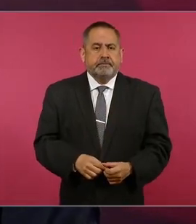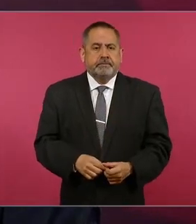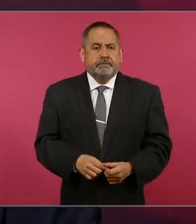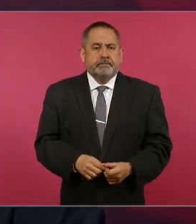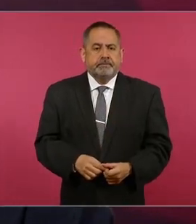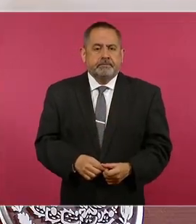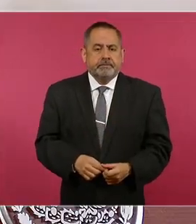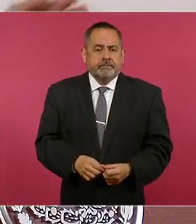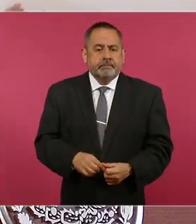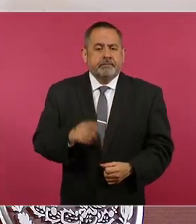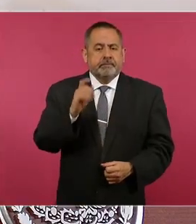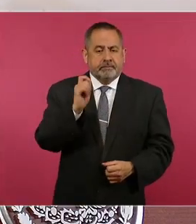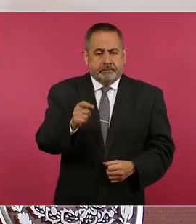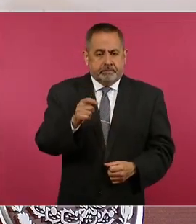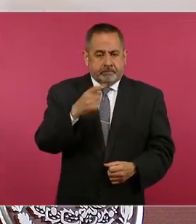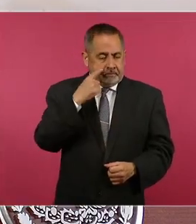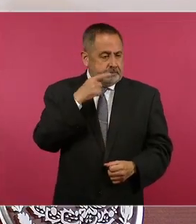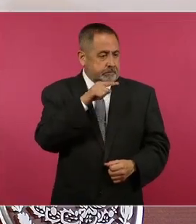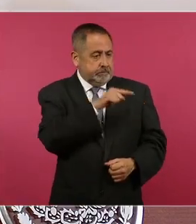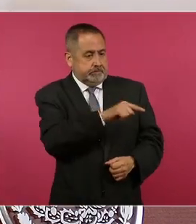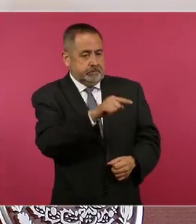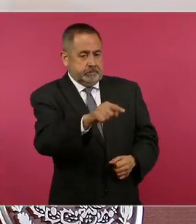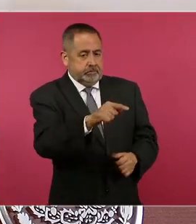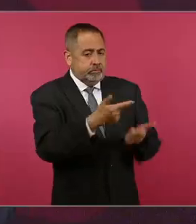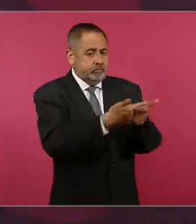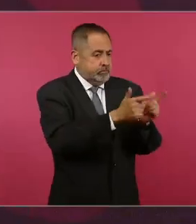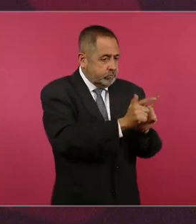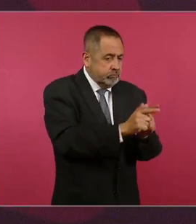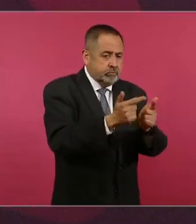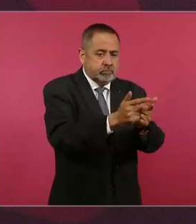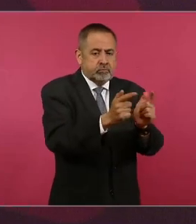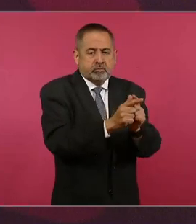que es un asunto de grupos